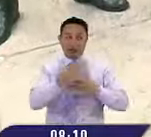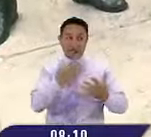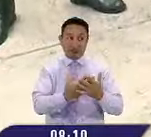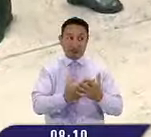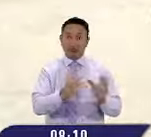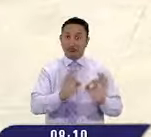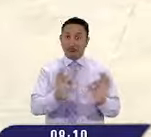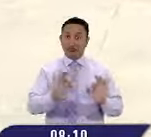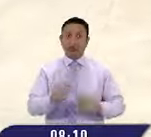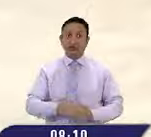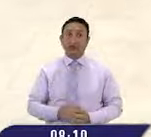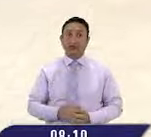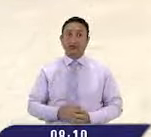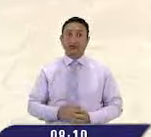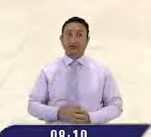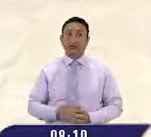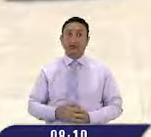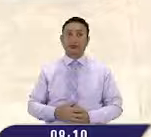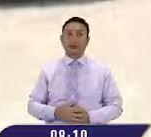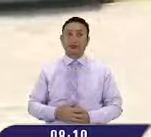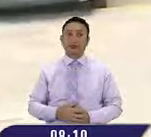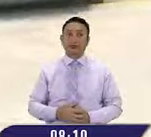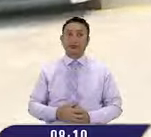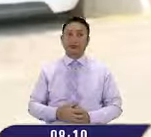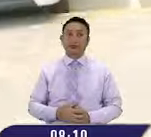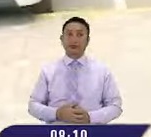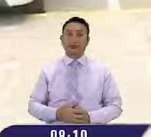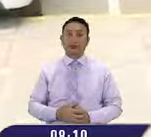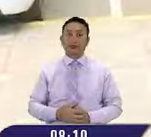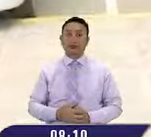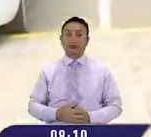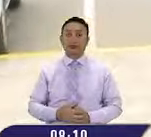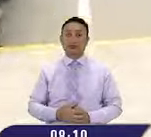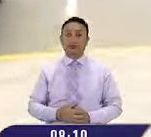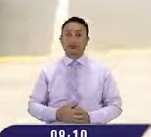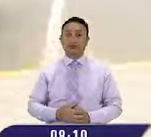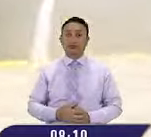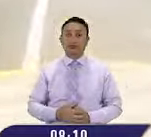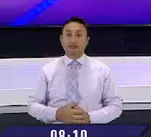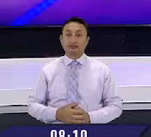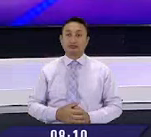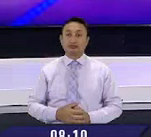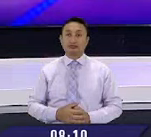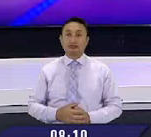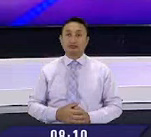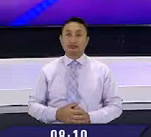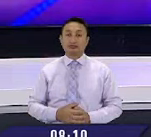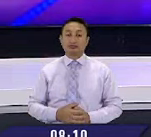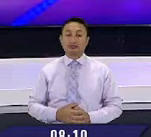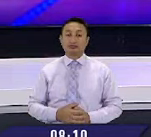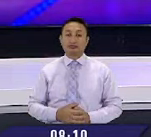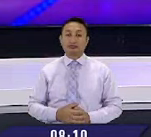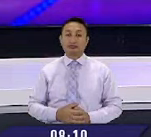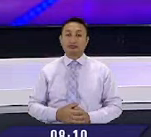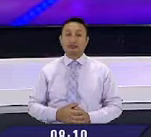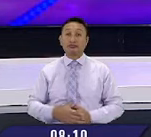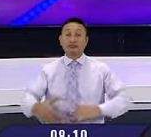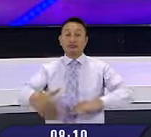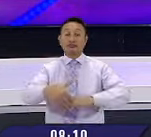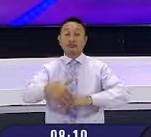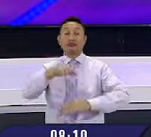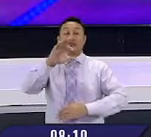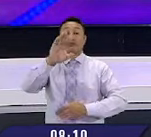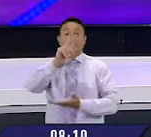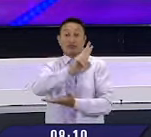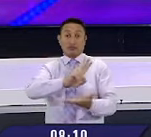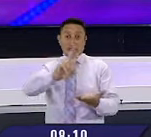antecedentes penales en Ecuador. Informó Ítalo Salazar. Mientras tanto, en la Villa Flora, al sur de la